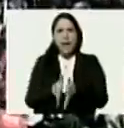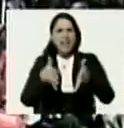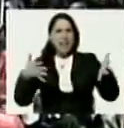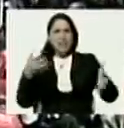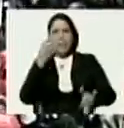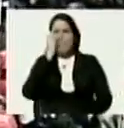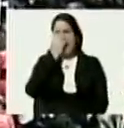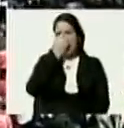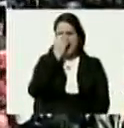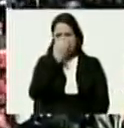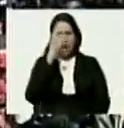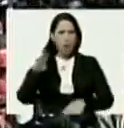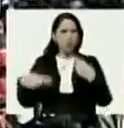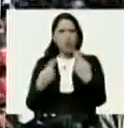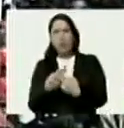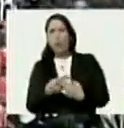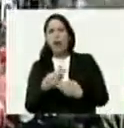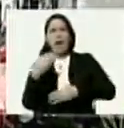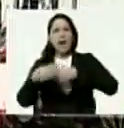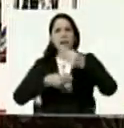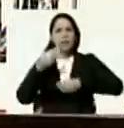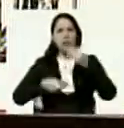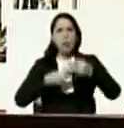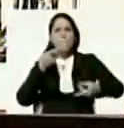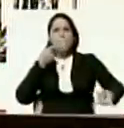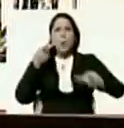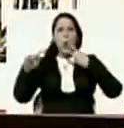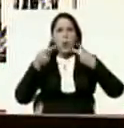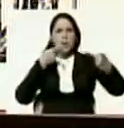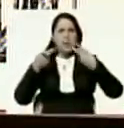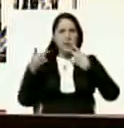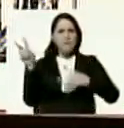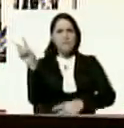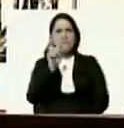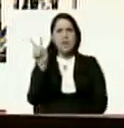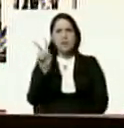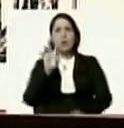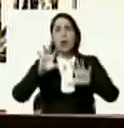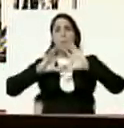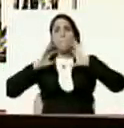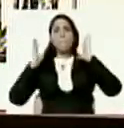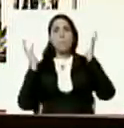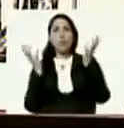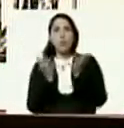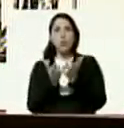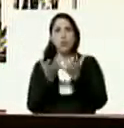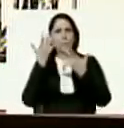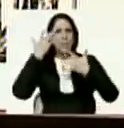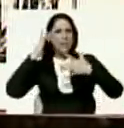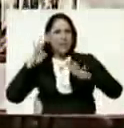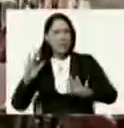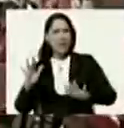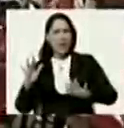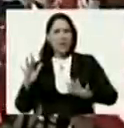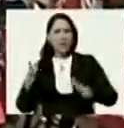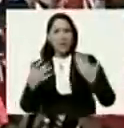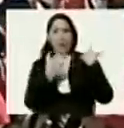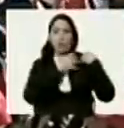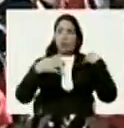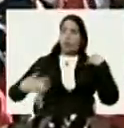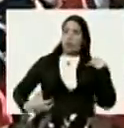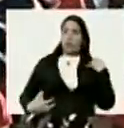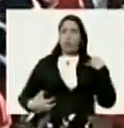payasada que jamás se haya hecho en política, en Venezuela o en el mundo, pretender autoproclamar a un